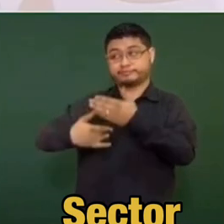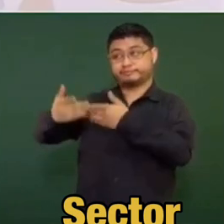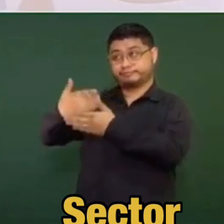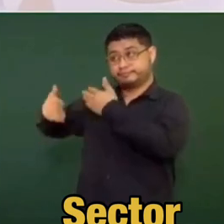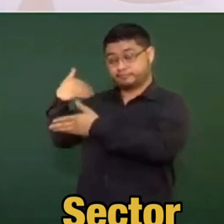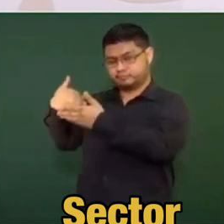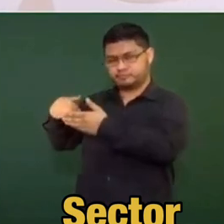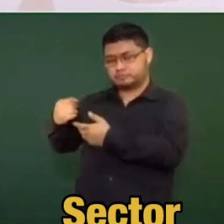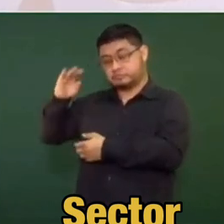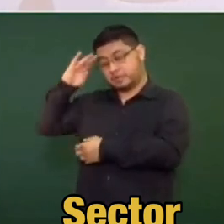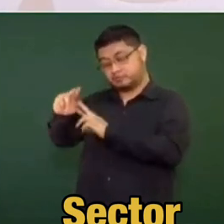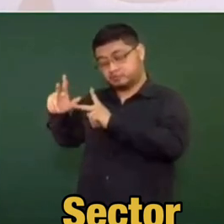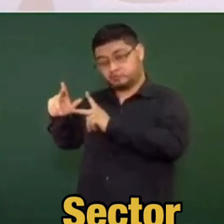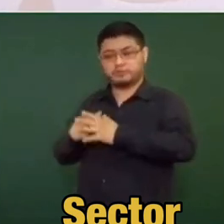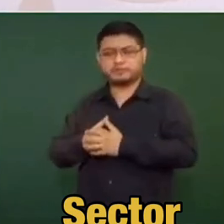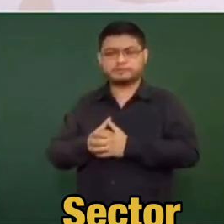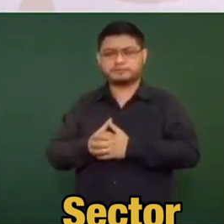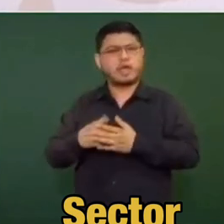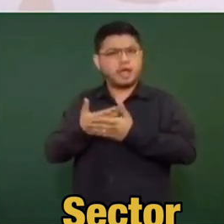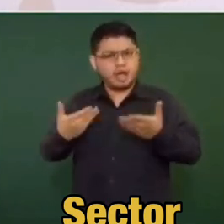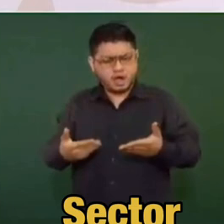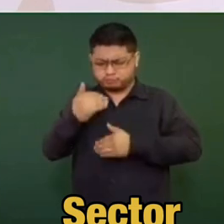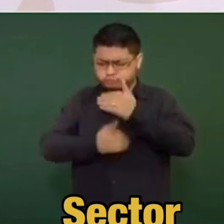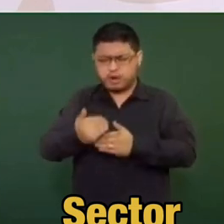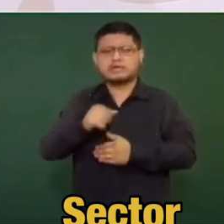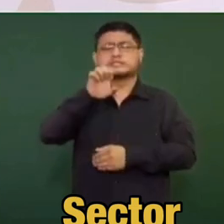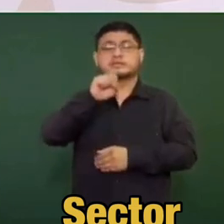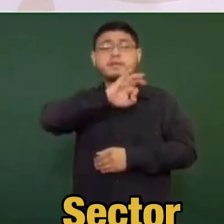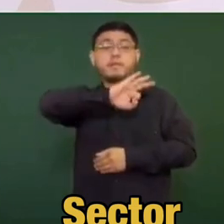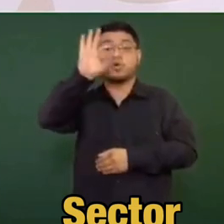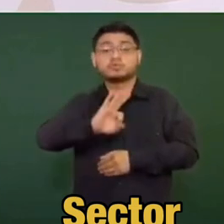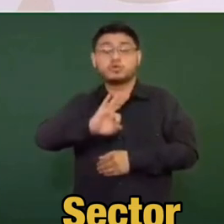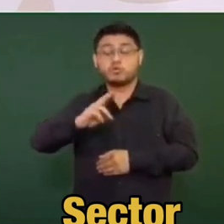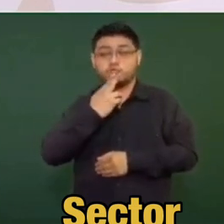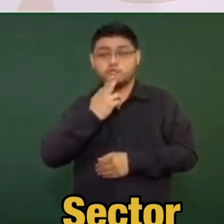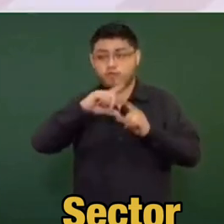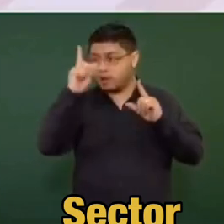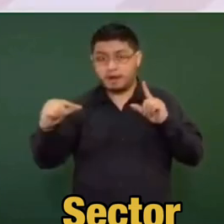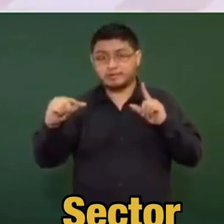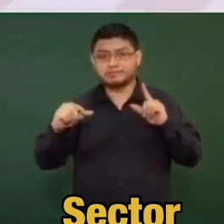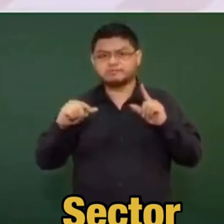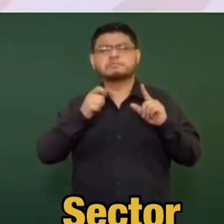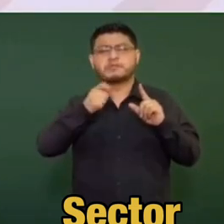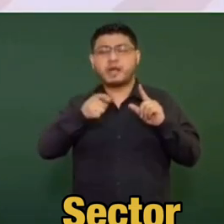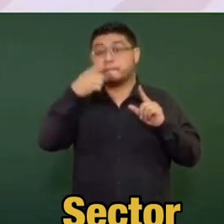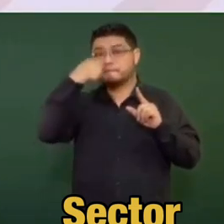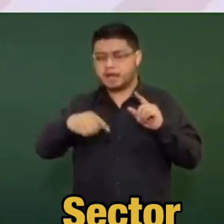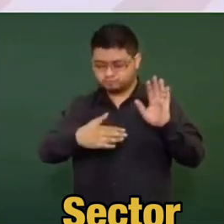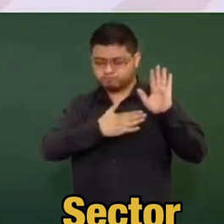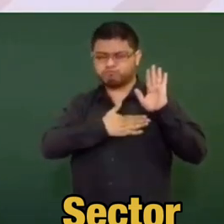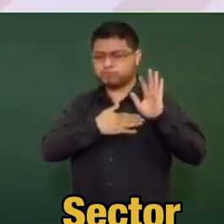destruir, va a quedar con una capacidad de generación de energía eléctrica del 60% del total del consumo nacional, garantizando este servicio